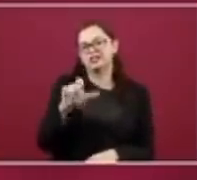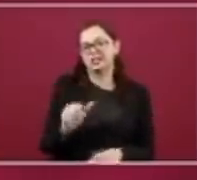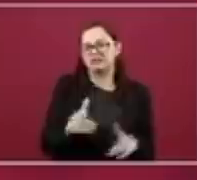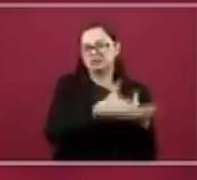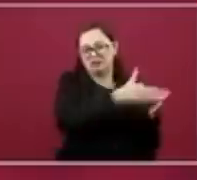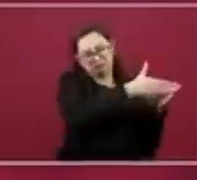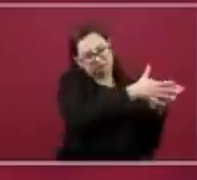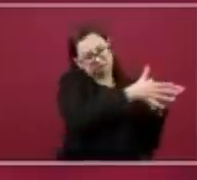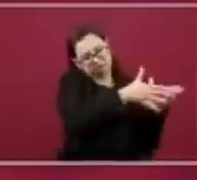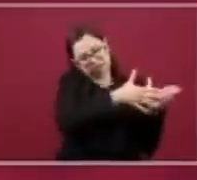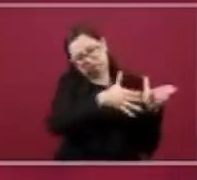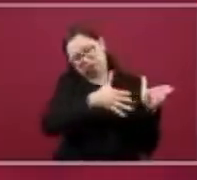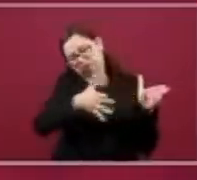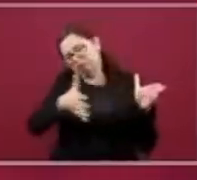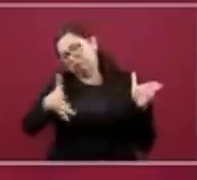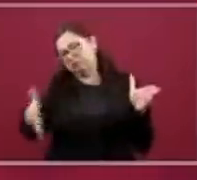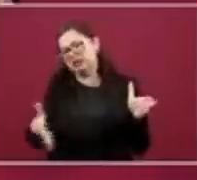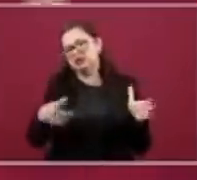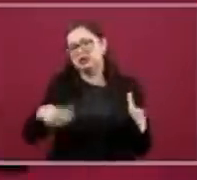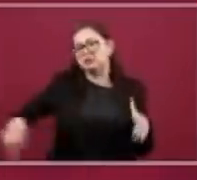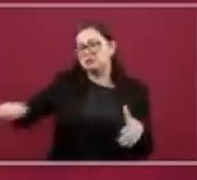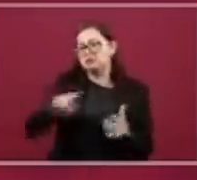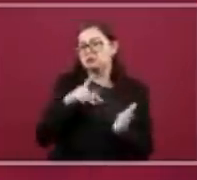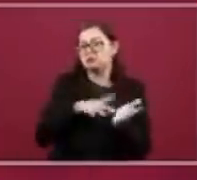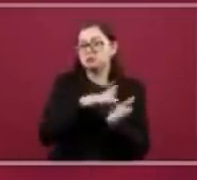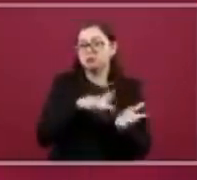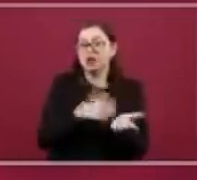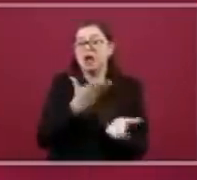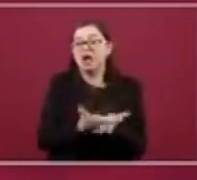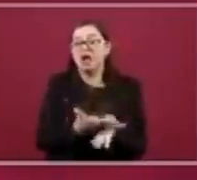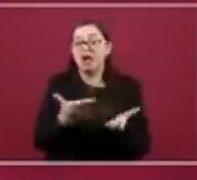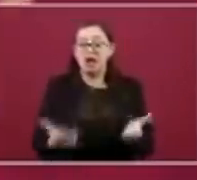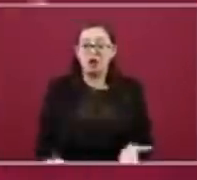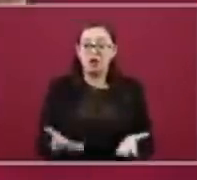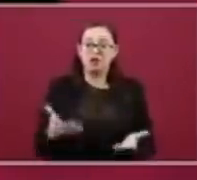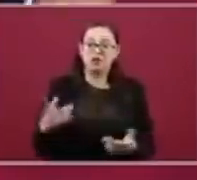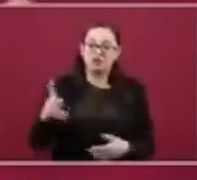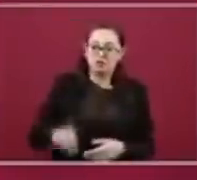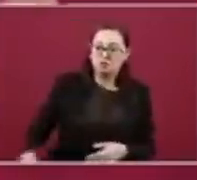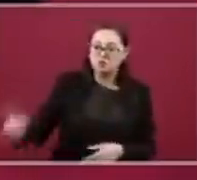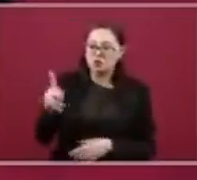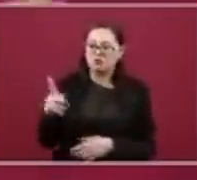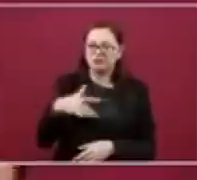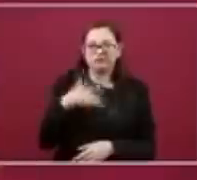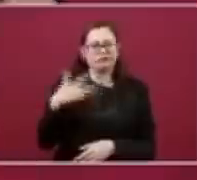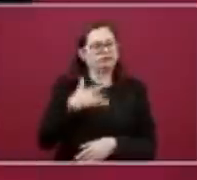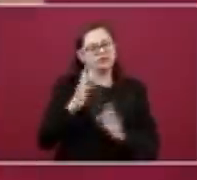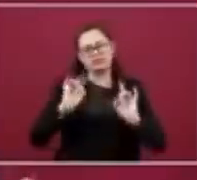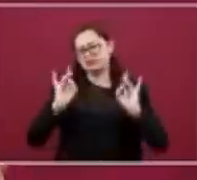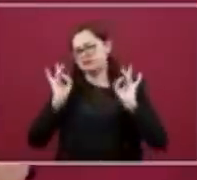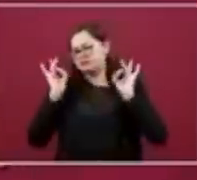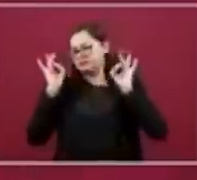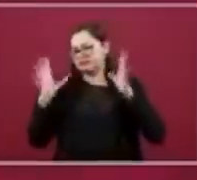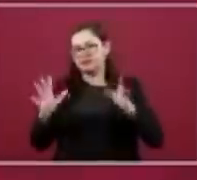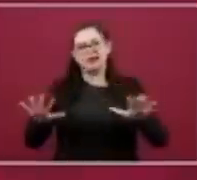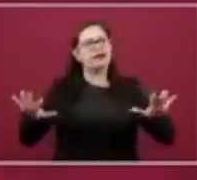durante todo este tiempo. Ahora triunfamos porque el pueblo decide que haya un cambio